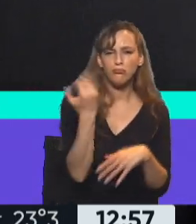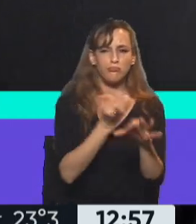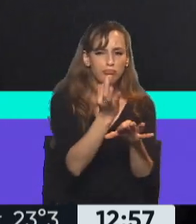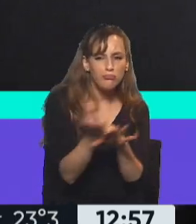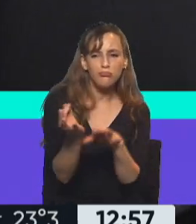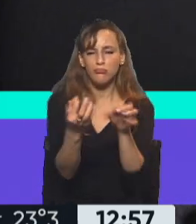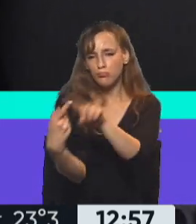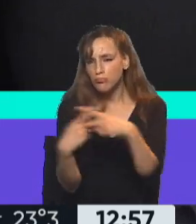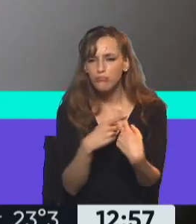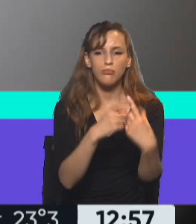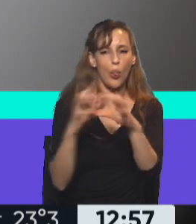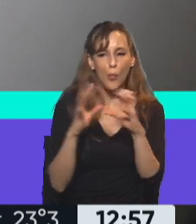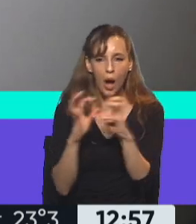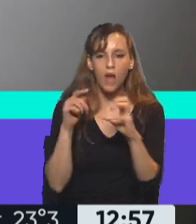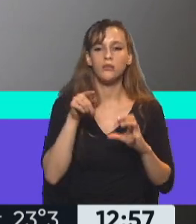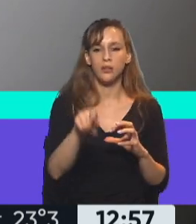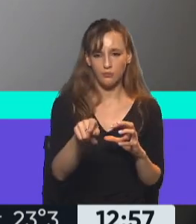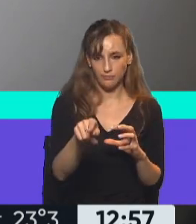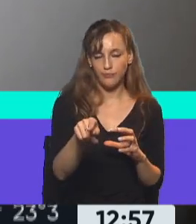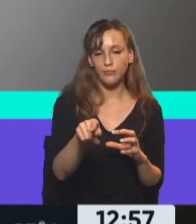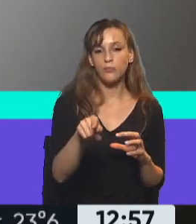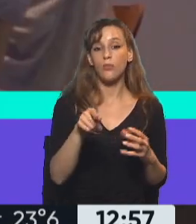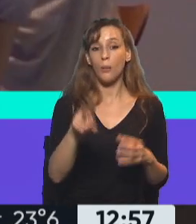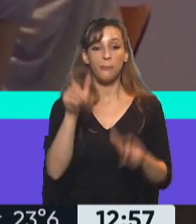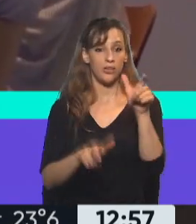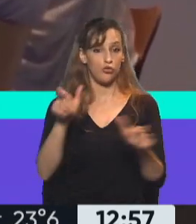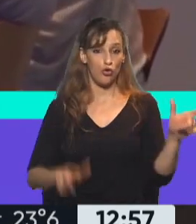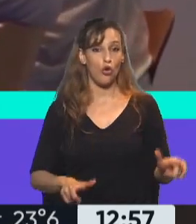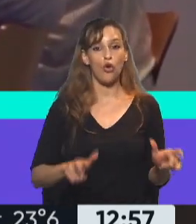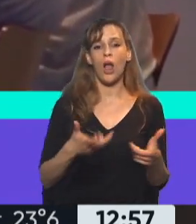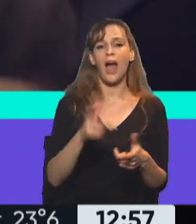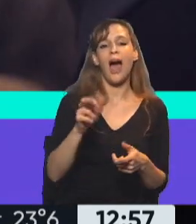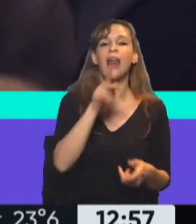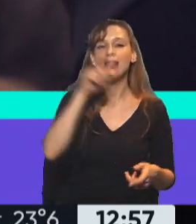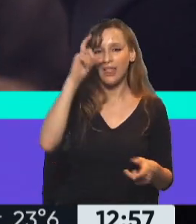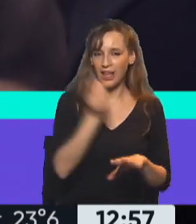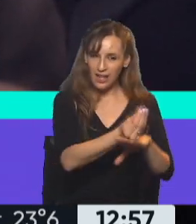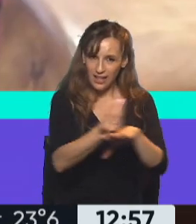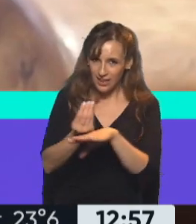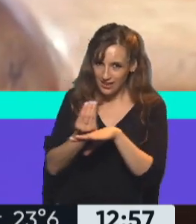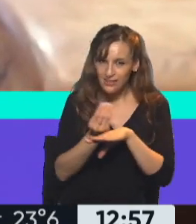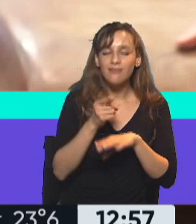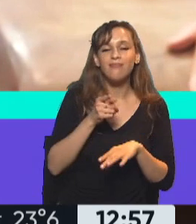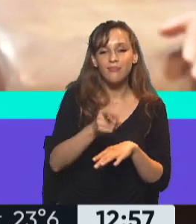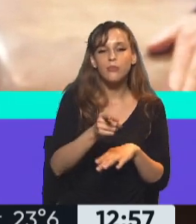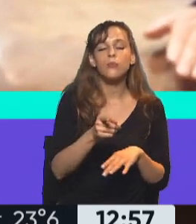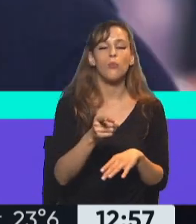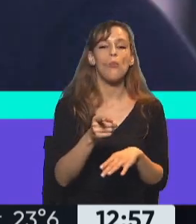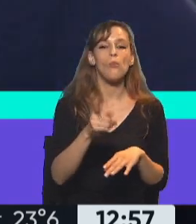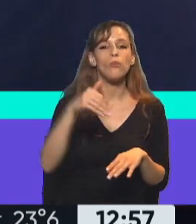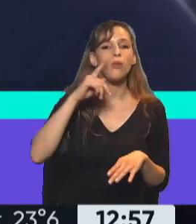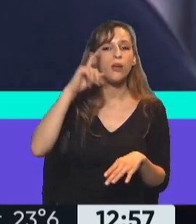de debate encuentros artísticos con artistas locales y con artistas nacionales el cierre musical va a estar a cargo de micaela chauque